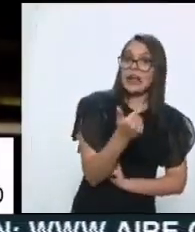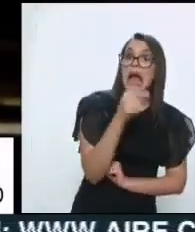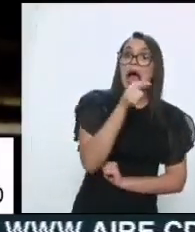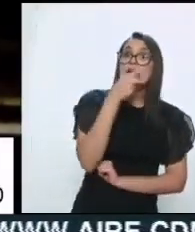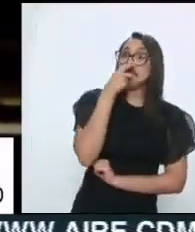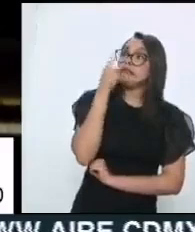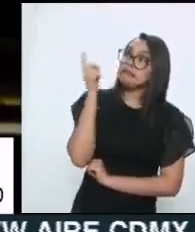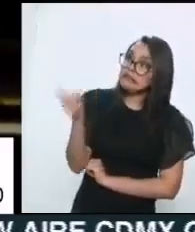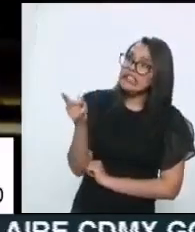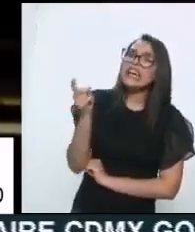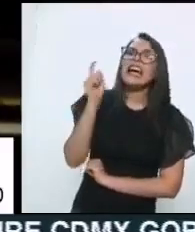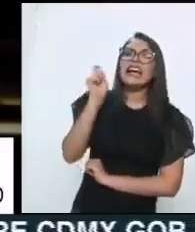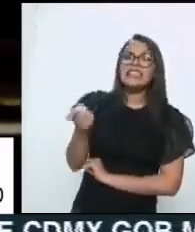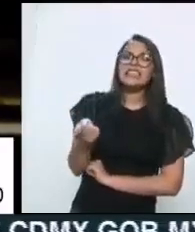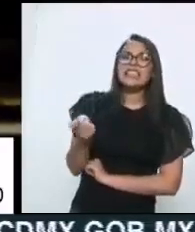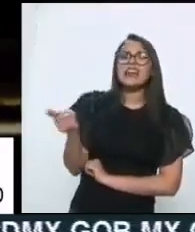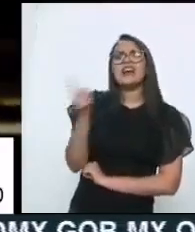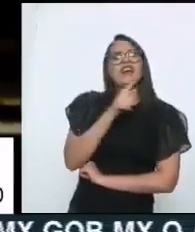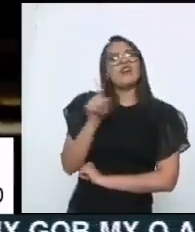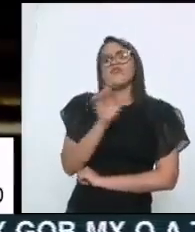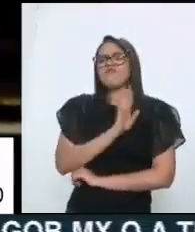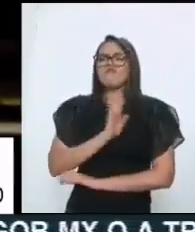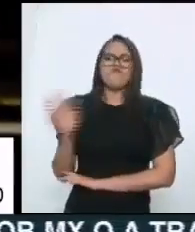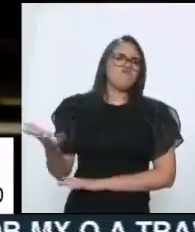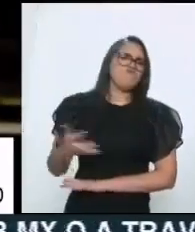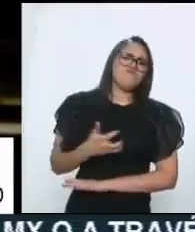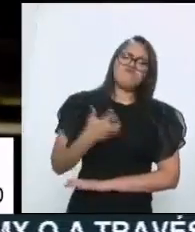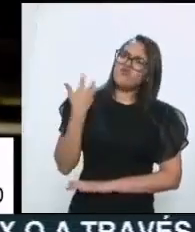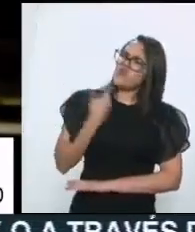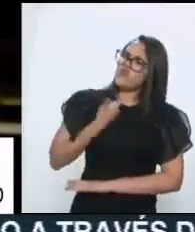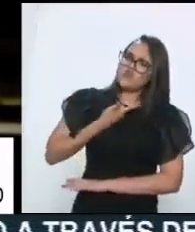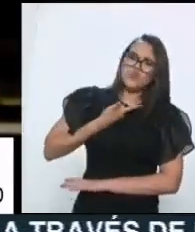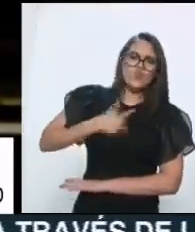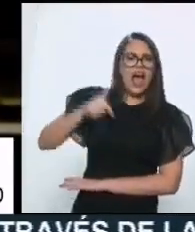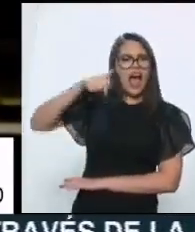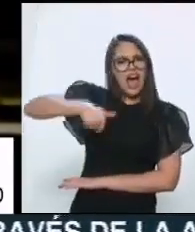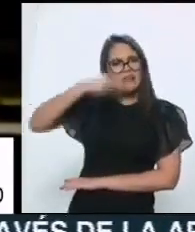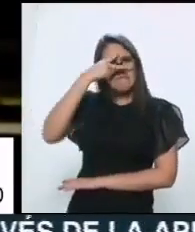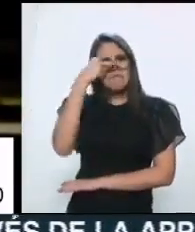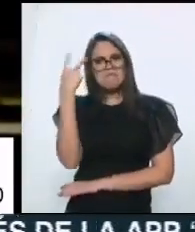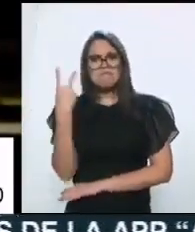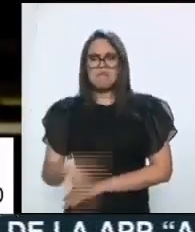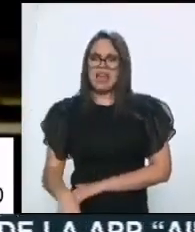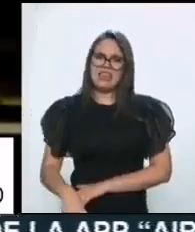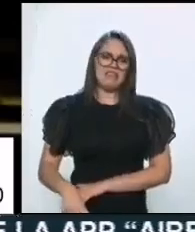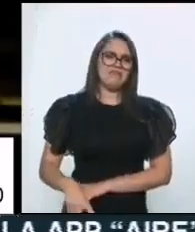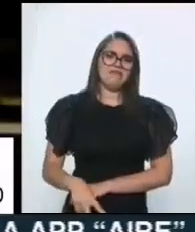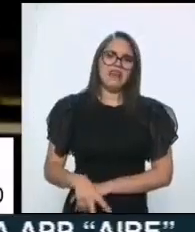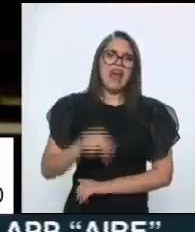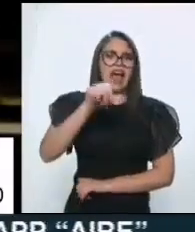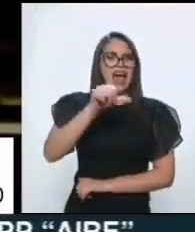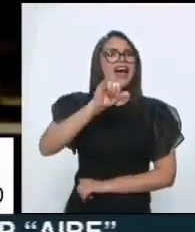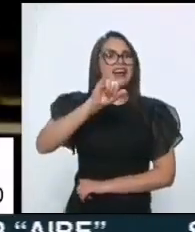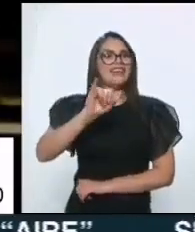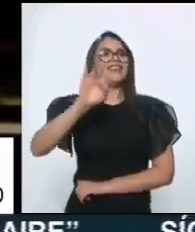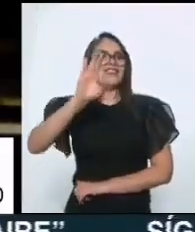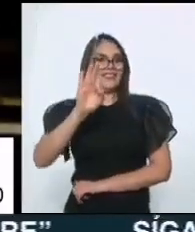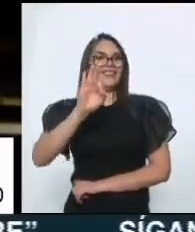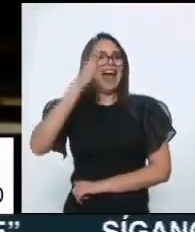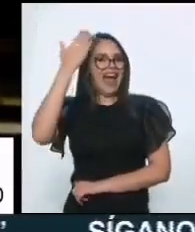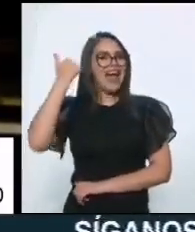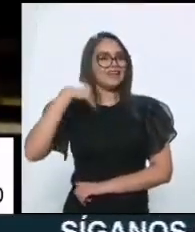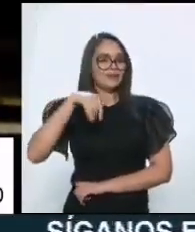es, básicamente se queja muy amargamente sobre las autoridades mexicanas, los agentes de la AFI, la entonces Agencia Federal de